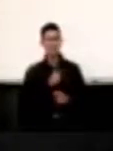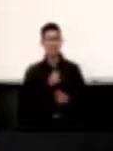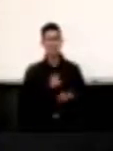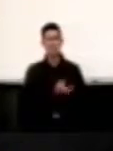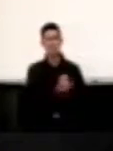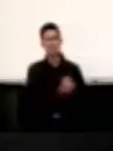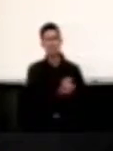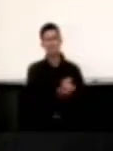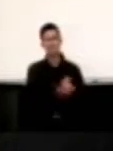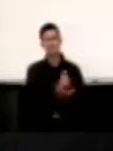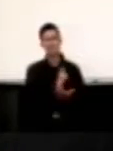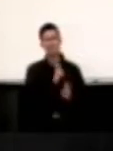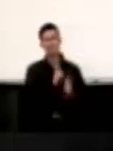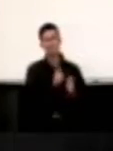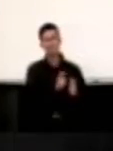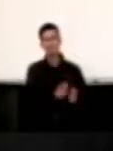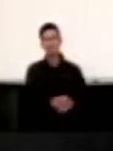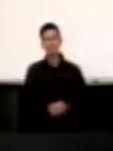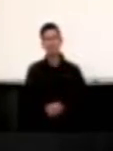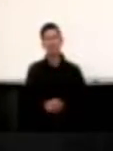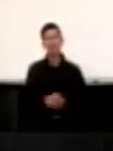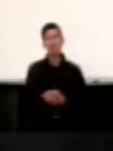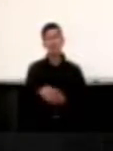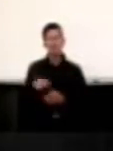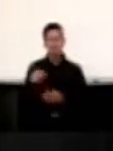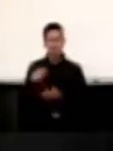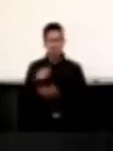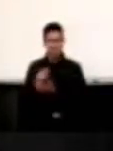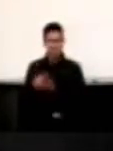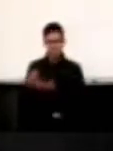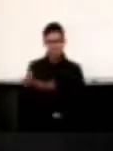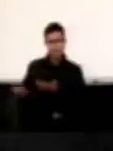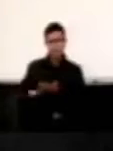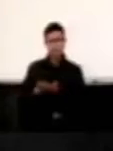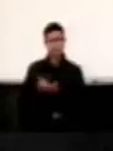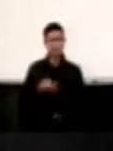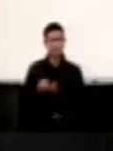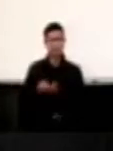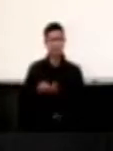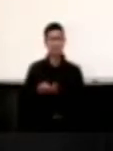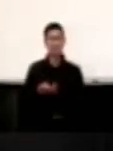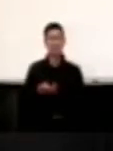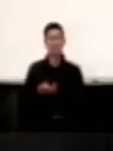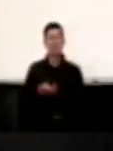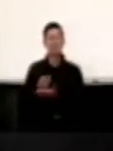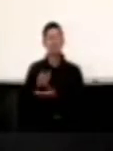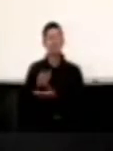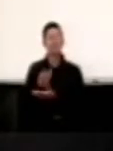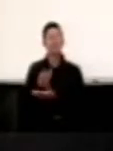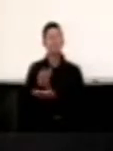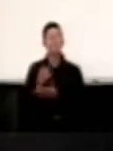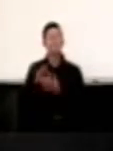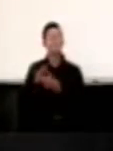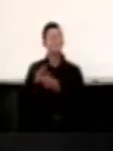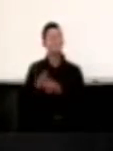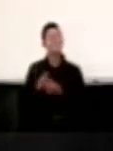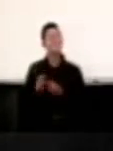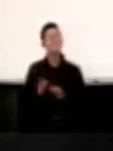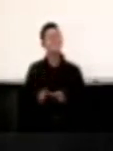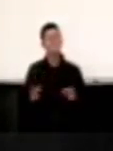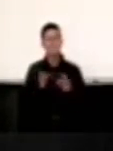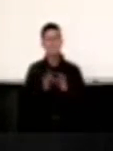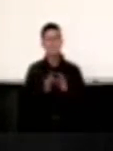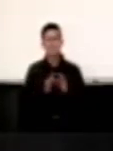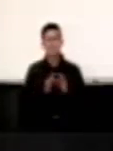Lo que los autores señalan, pues es, y por eso la coyuntura relevante es, pues que la elección